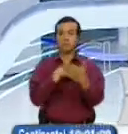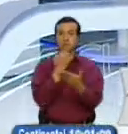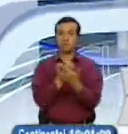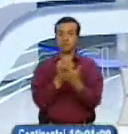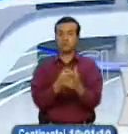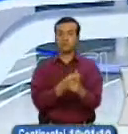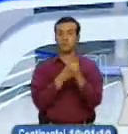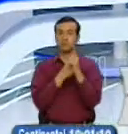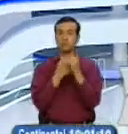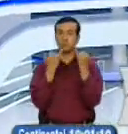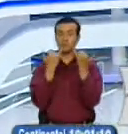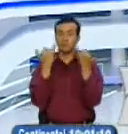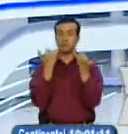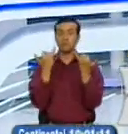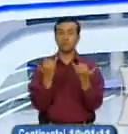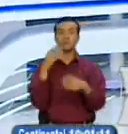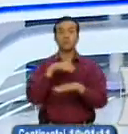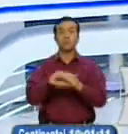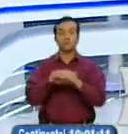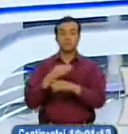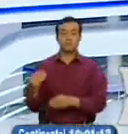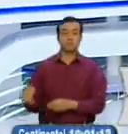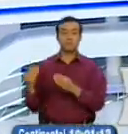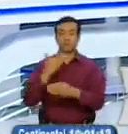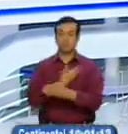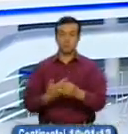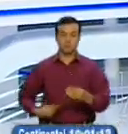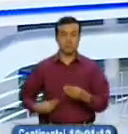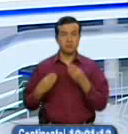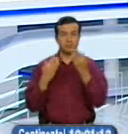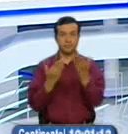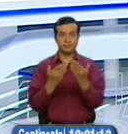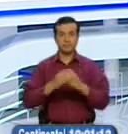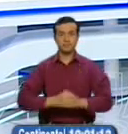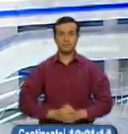urgente que llegó este mediodía desde el Ejecutivo.